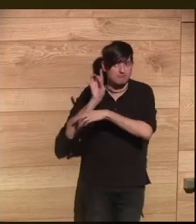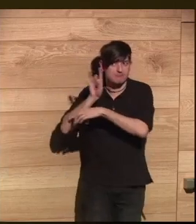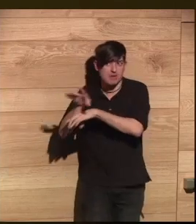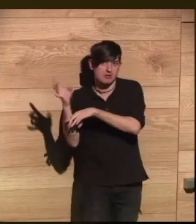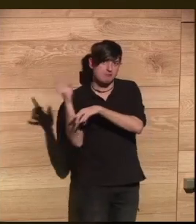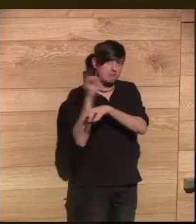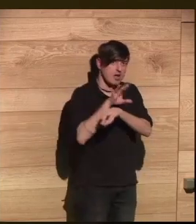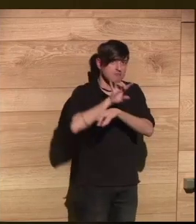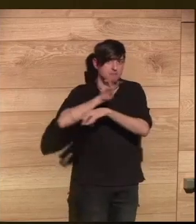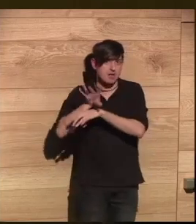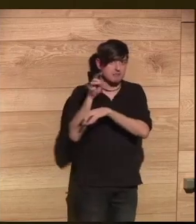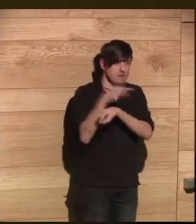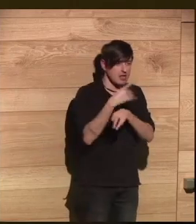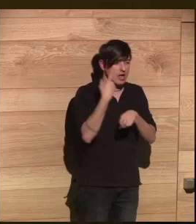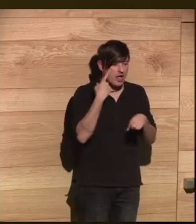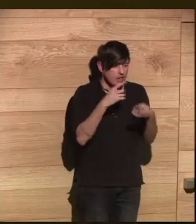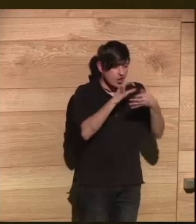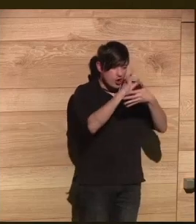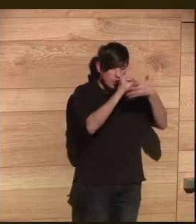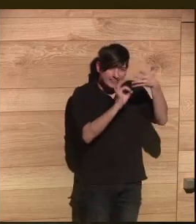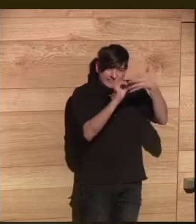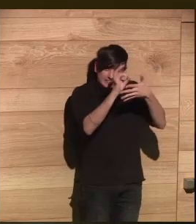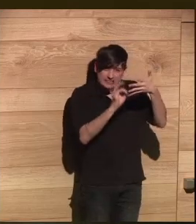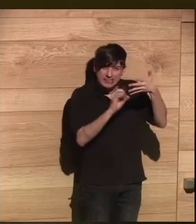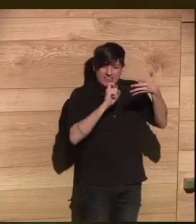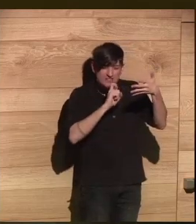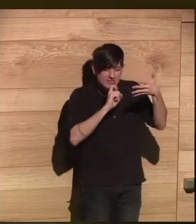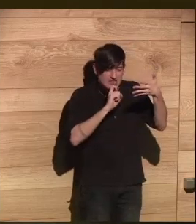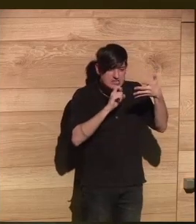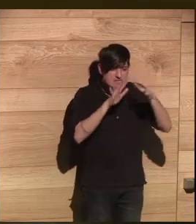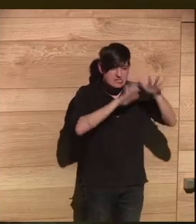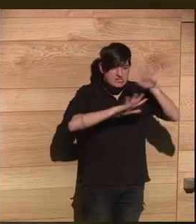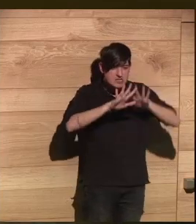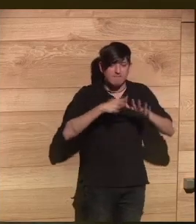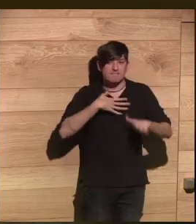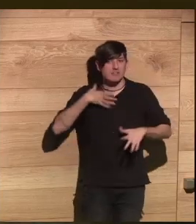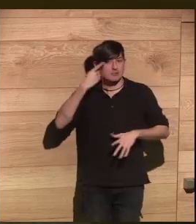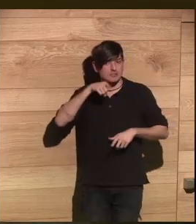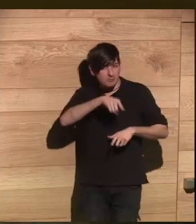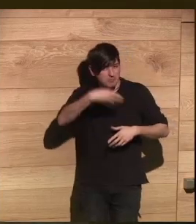las dificultades que tenía con notas. Y a mí me gustaría saber si eso es cierto.